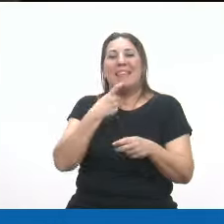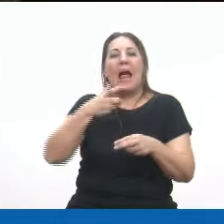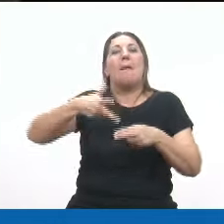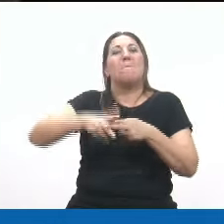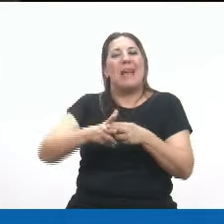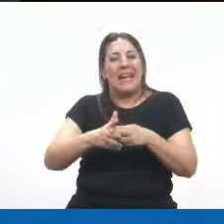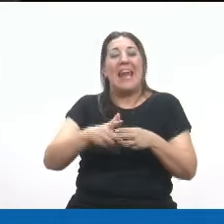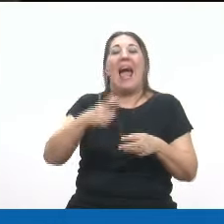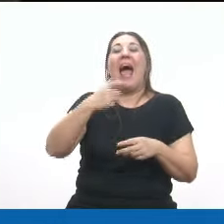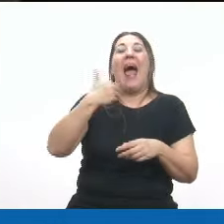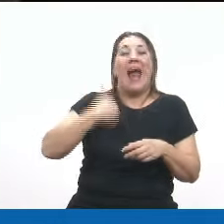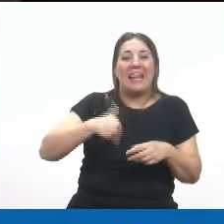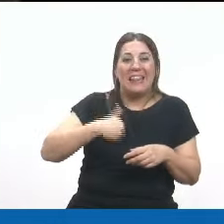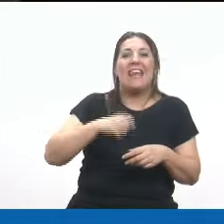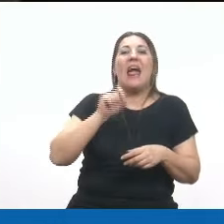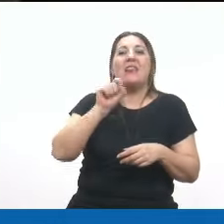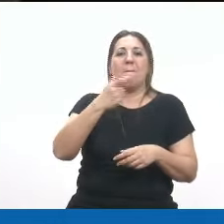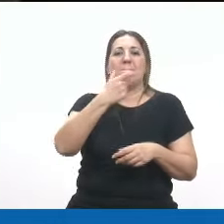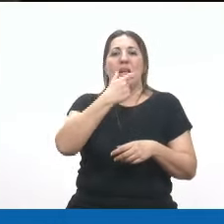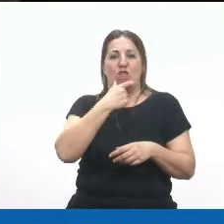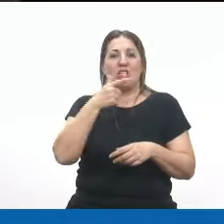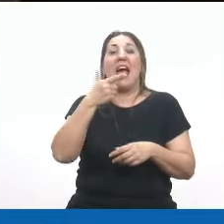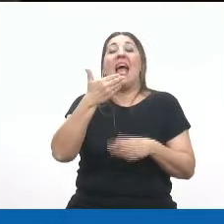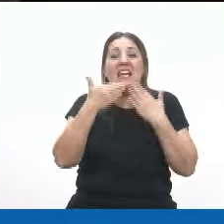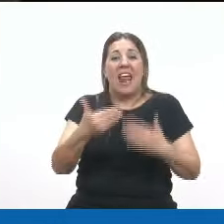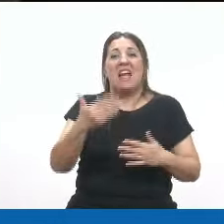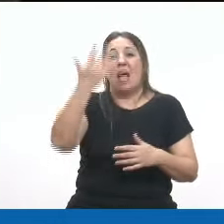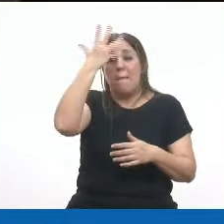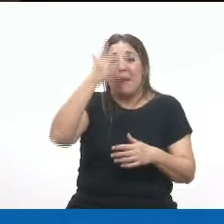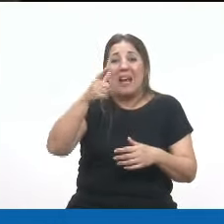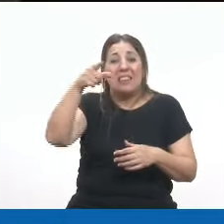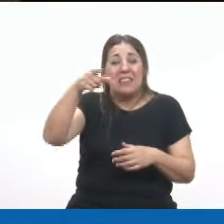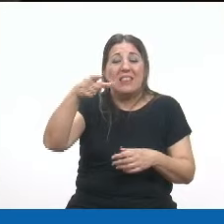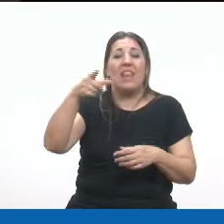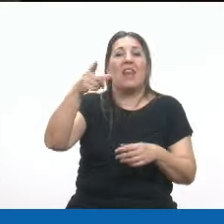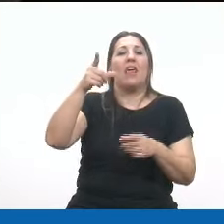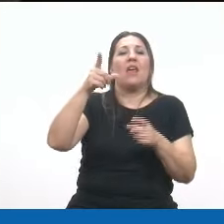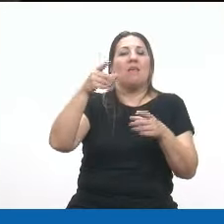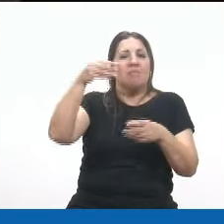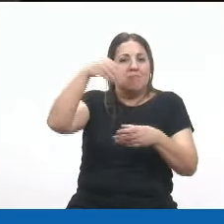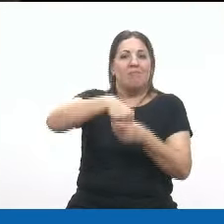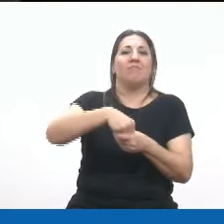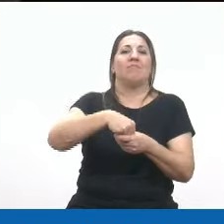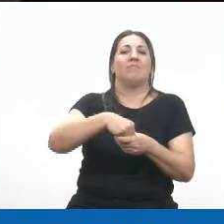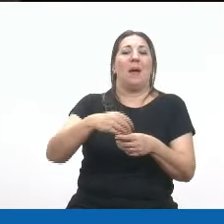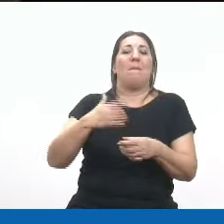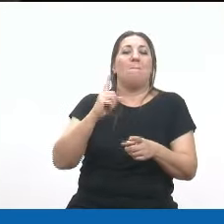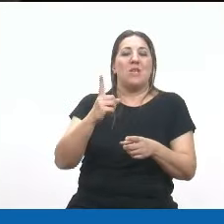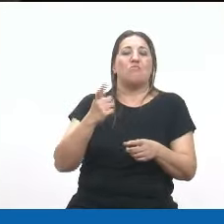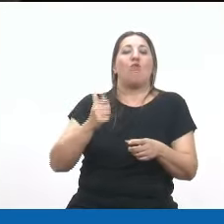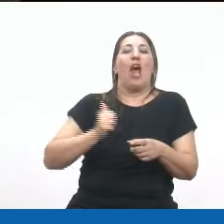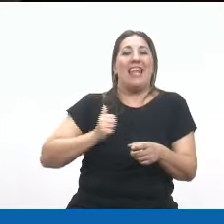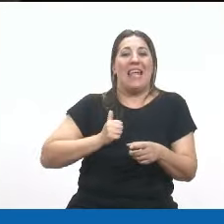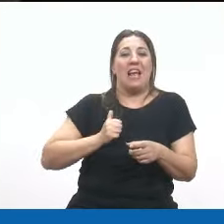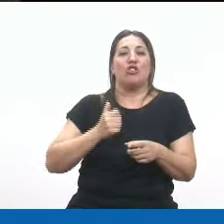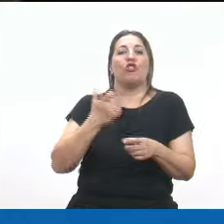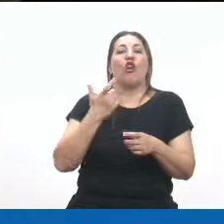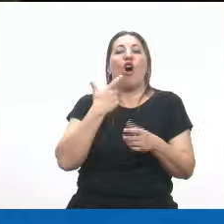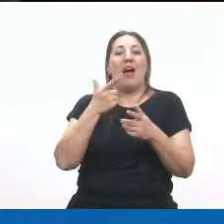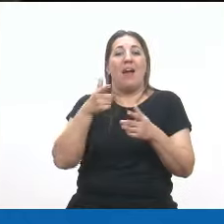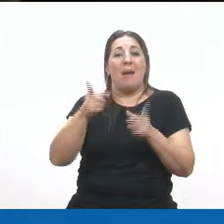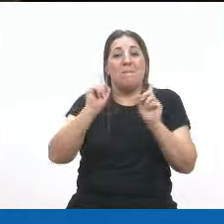y mendocina y fue San Martín el que lo incluye en su fila al ejército libertador de hecho